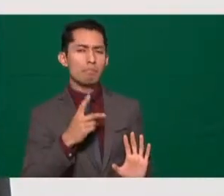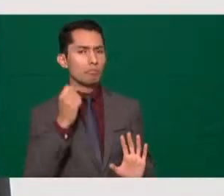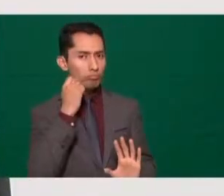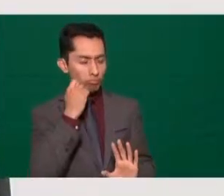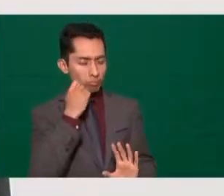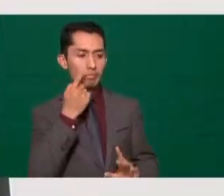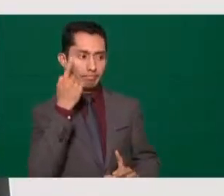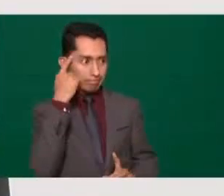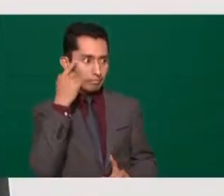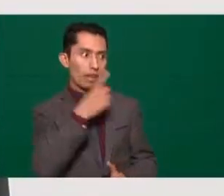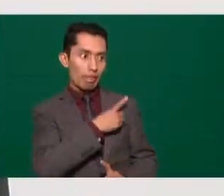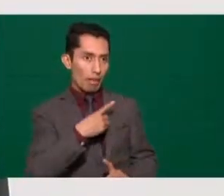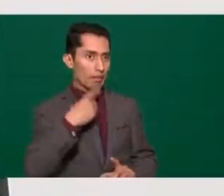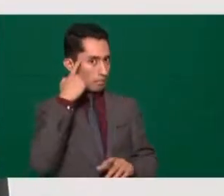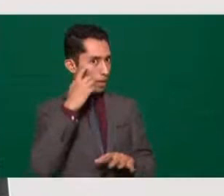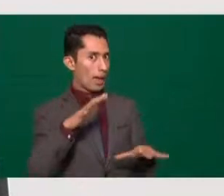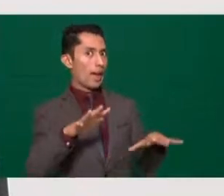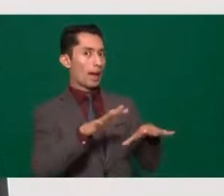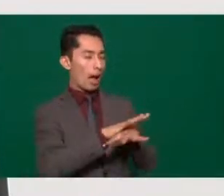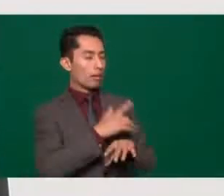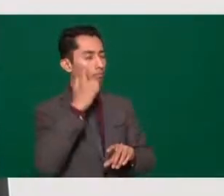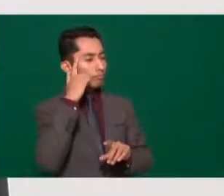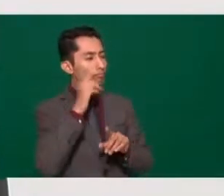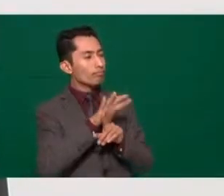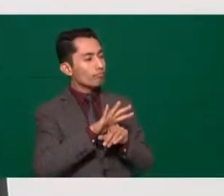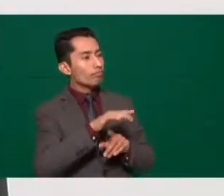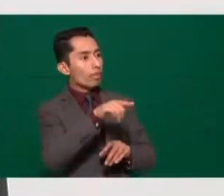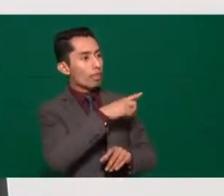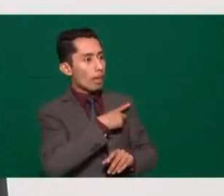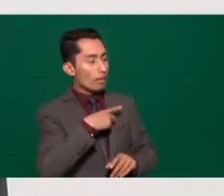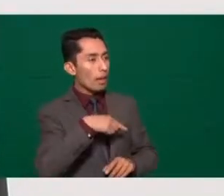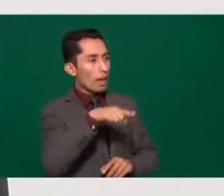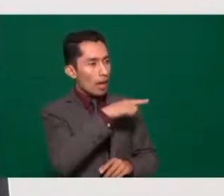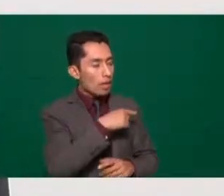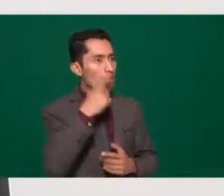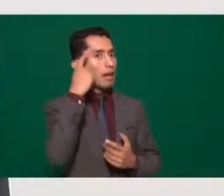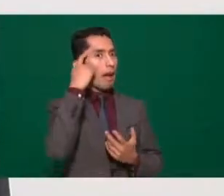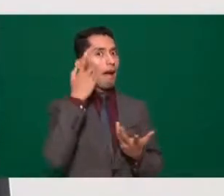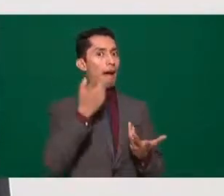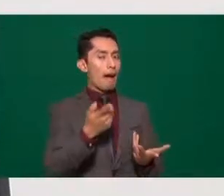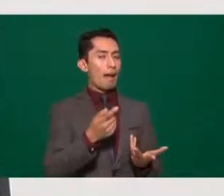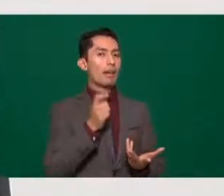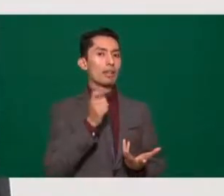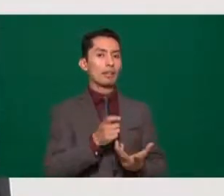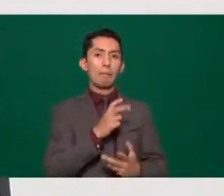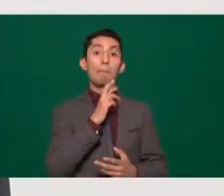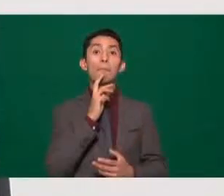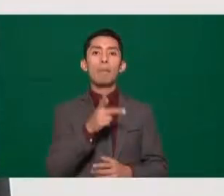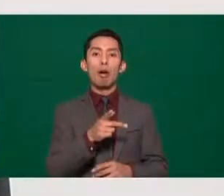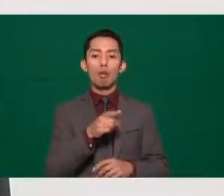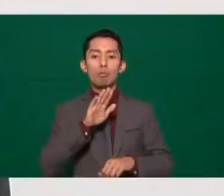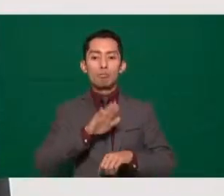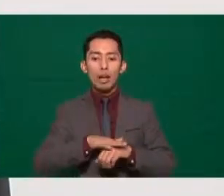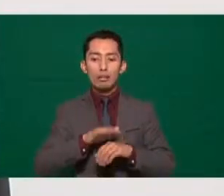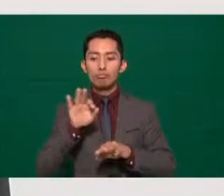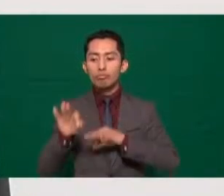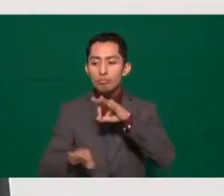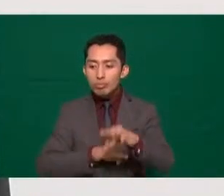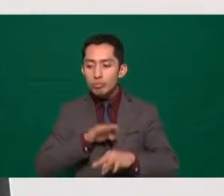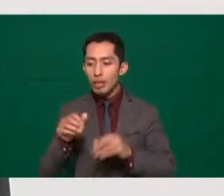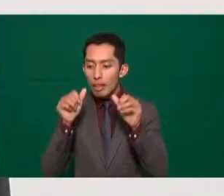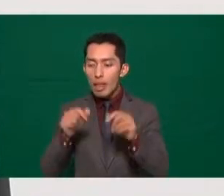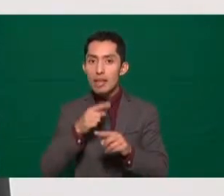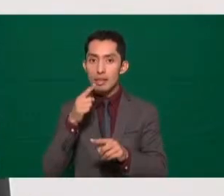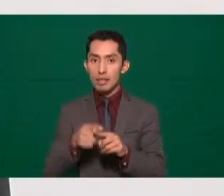Vamos a persuadir de que lo mejor es atender a los que más